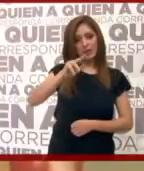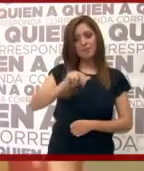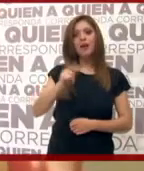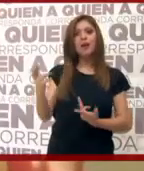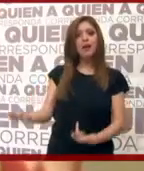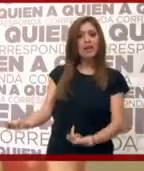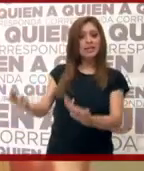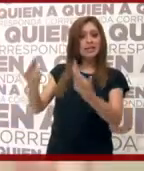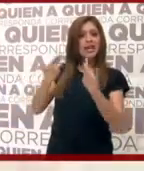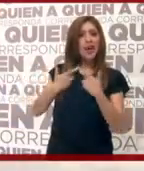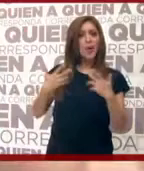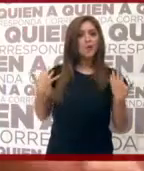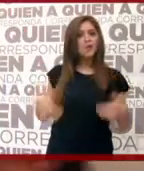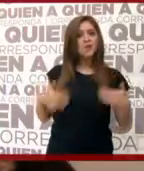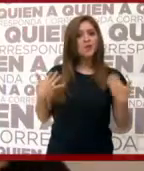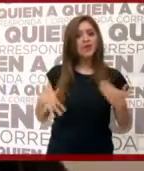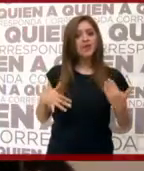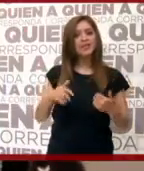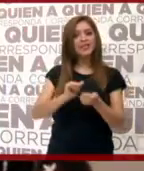regalo muy especial.